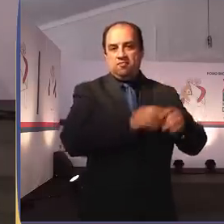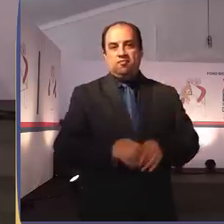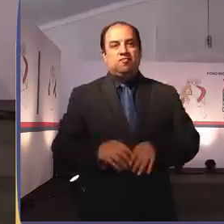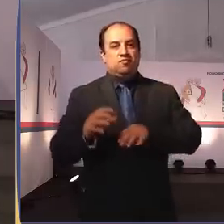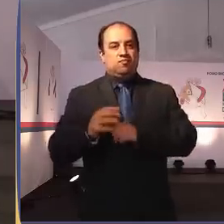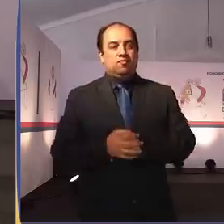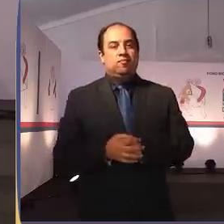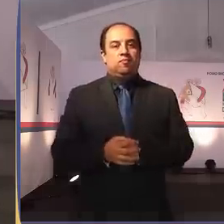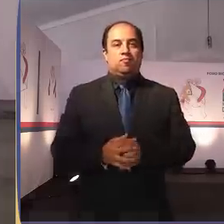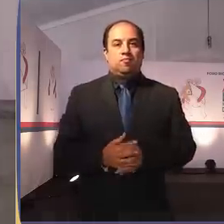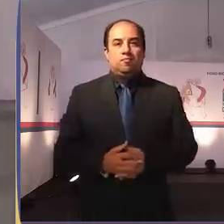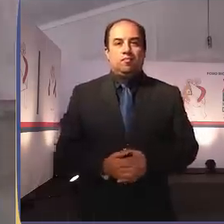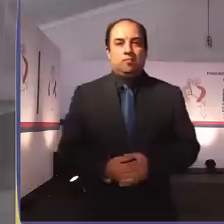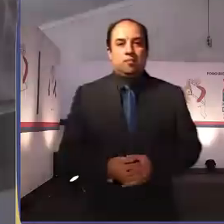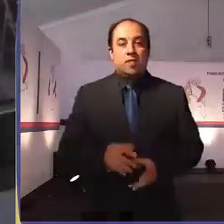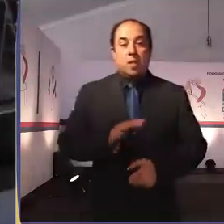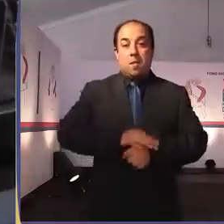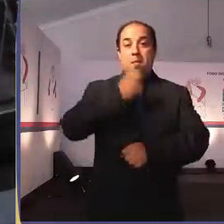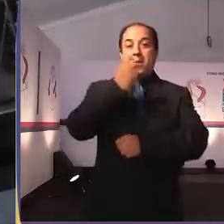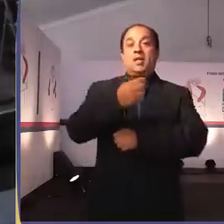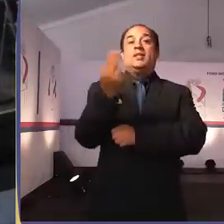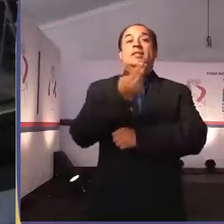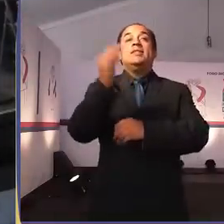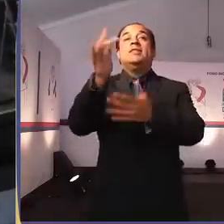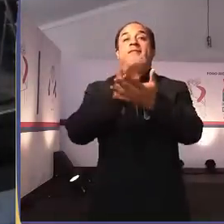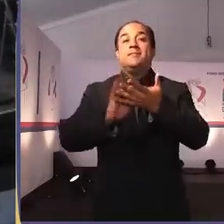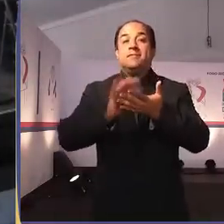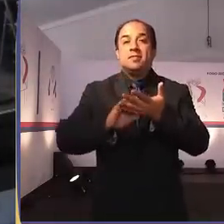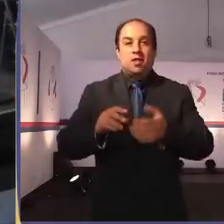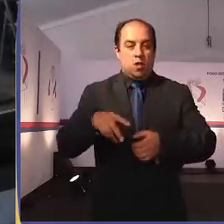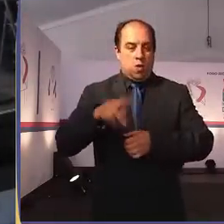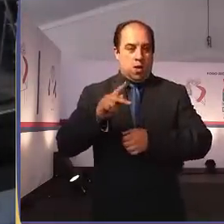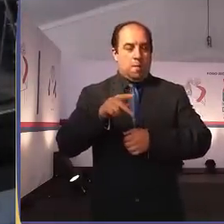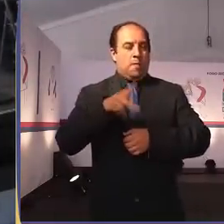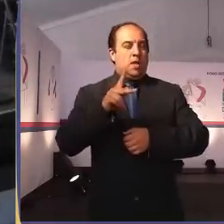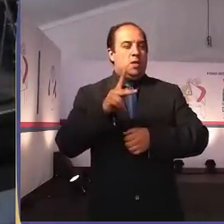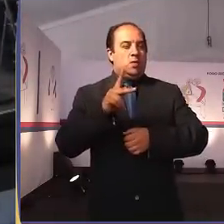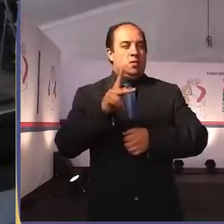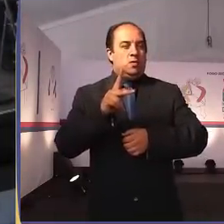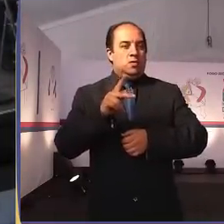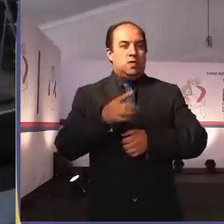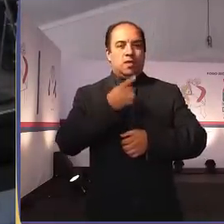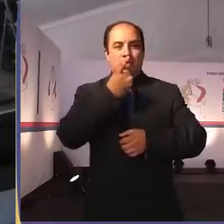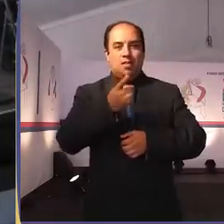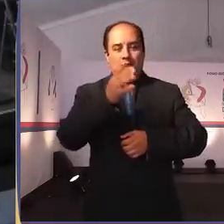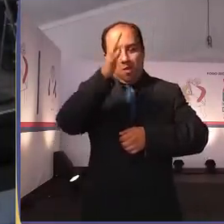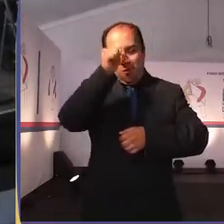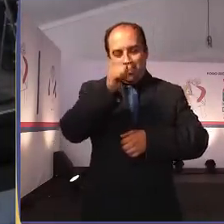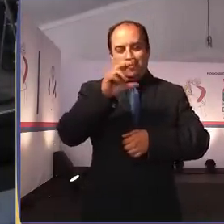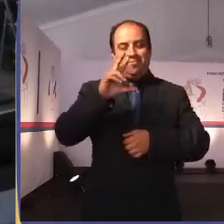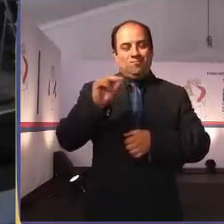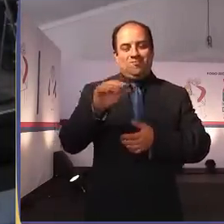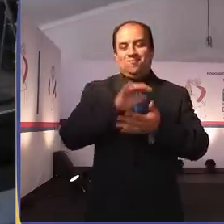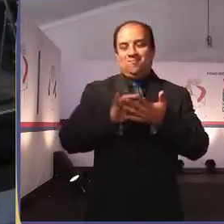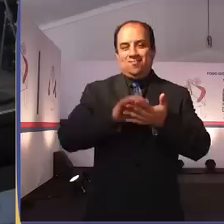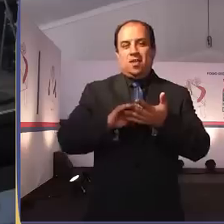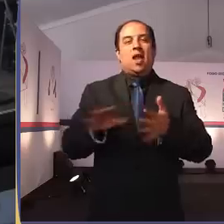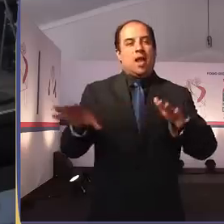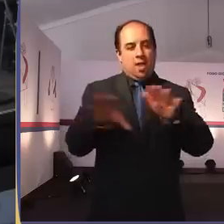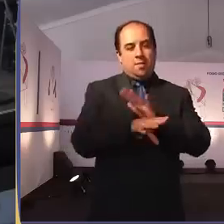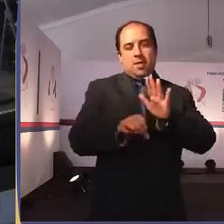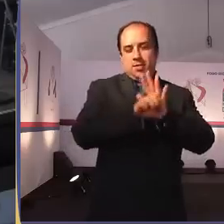Bueno, por eso hay que leer. Bueno, pero quedamos que no vamos a leer, entonces voy a cambiar de